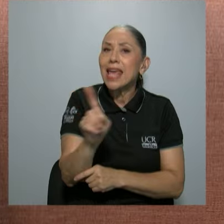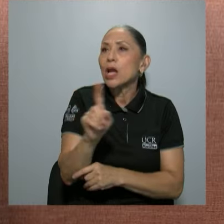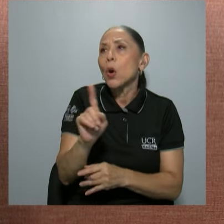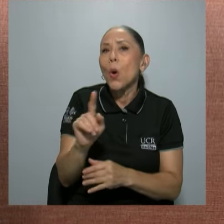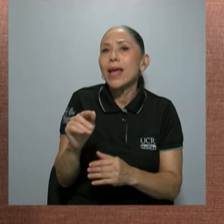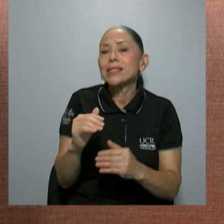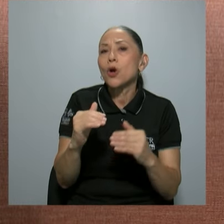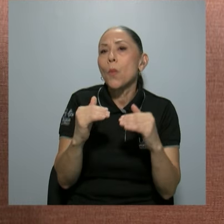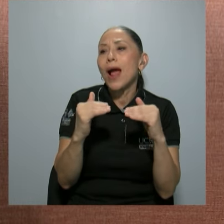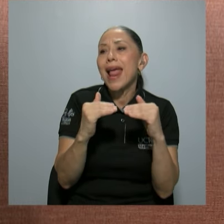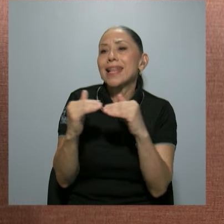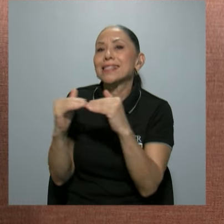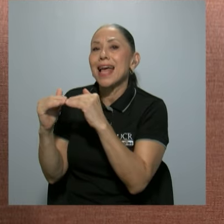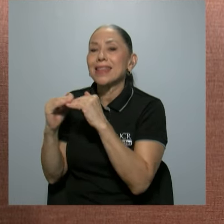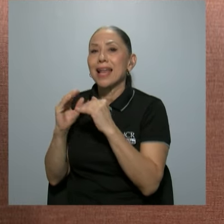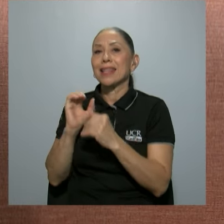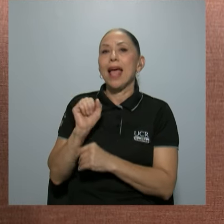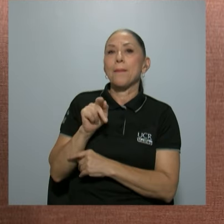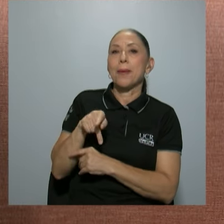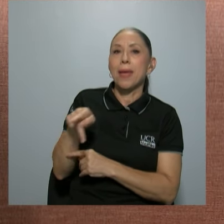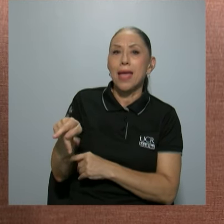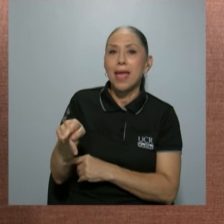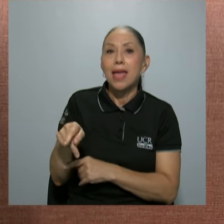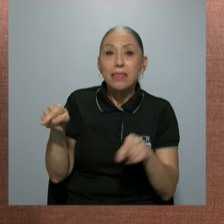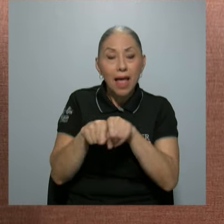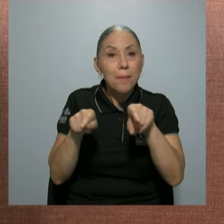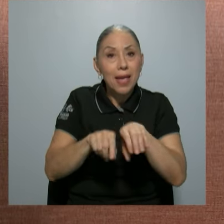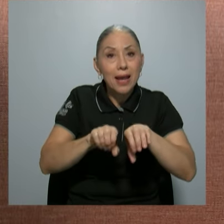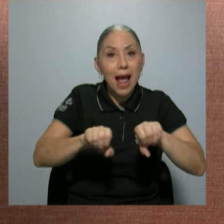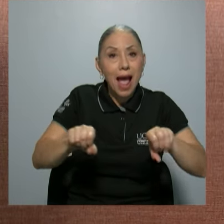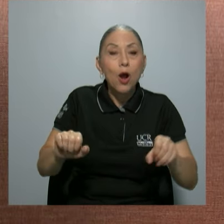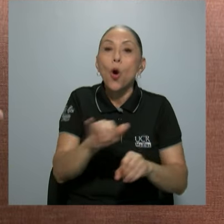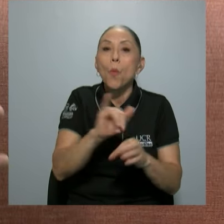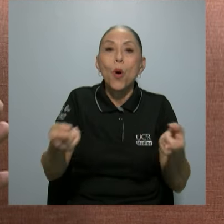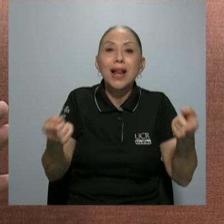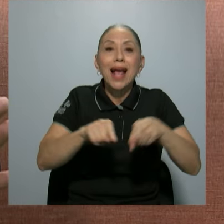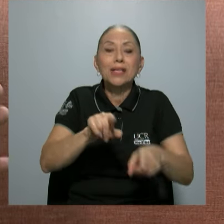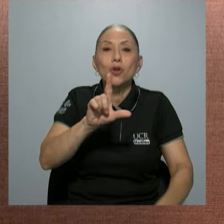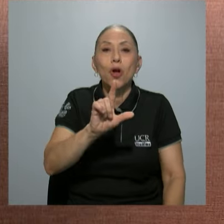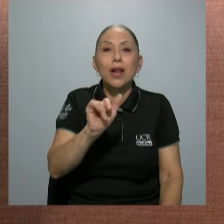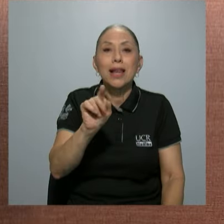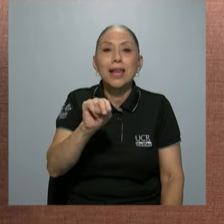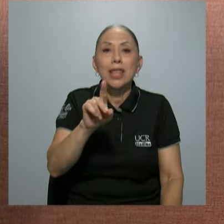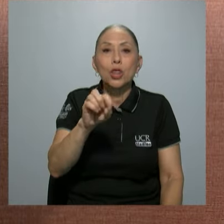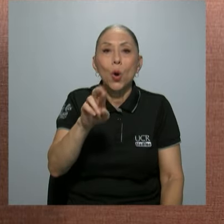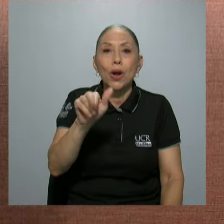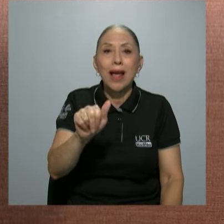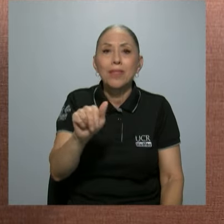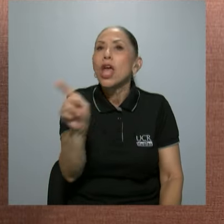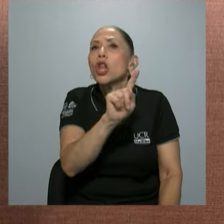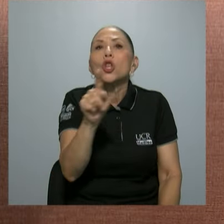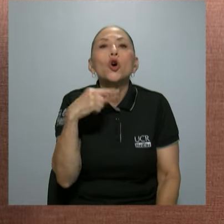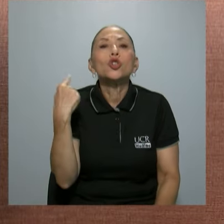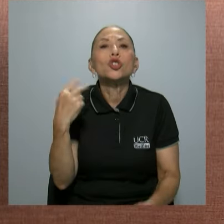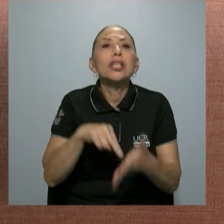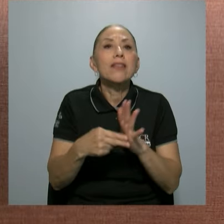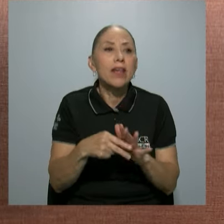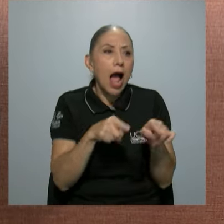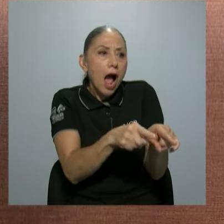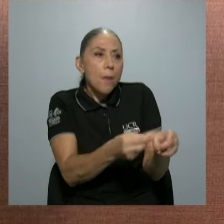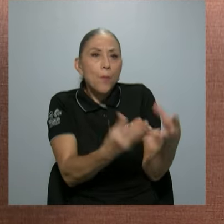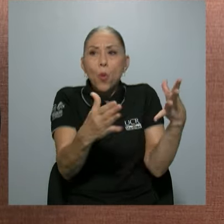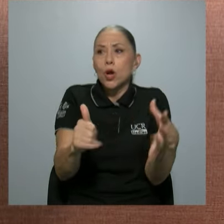APP, en donde también ha habido corrupción, como el del caso de Lindora, repito. Entonces, el punto no está en satanizar la alianza